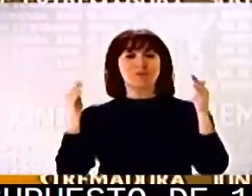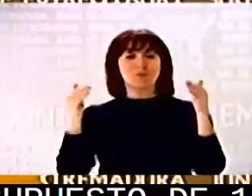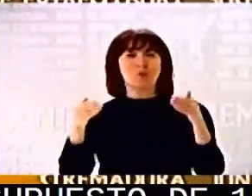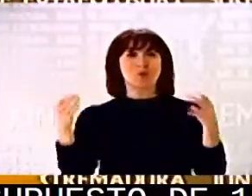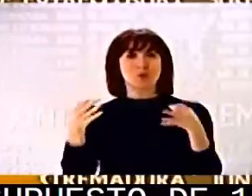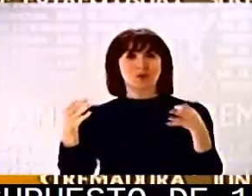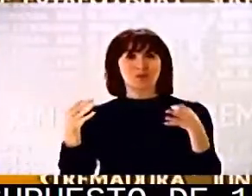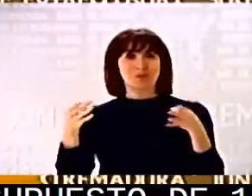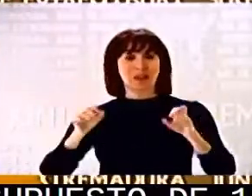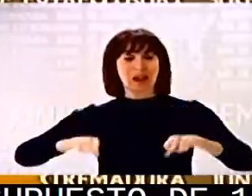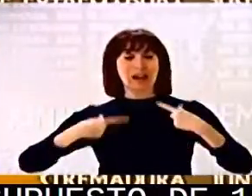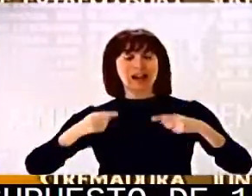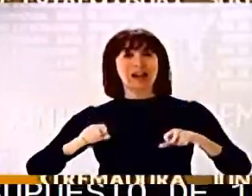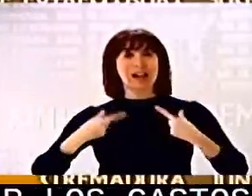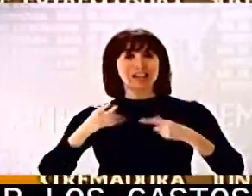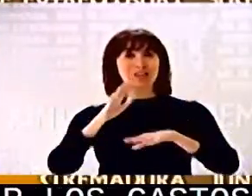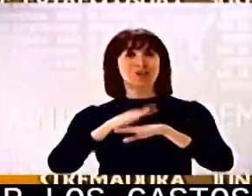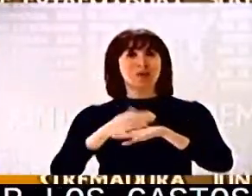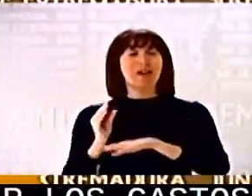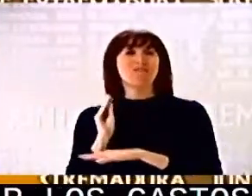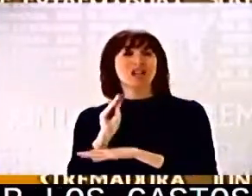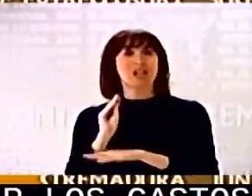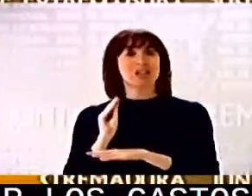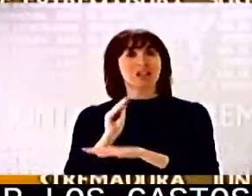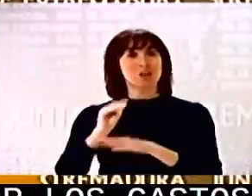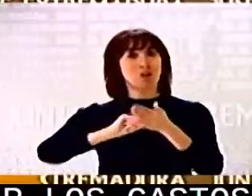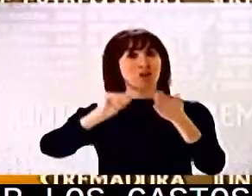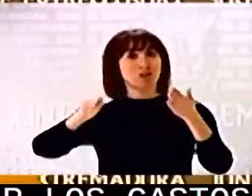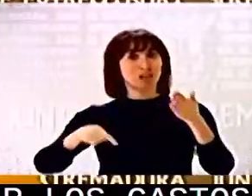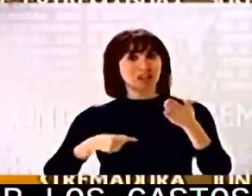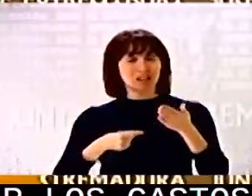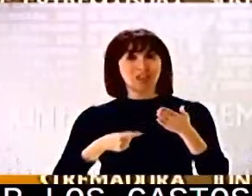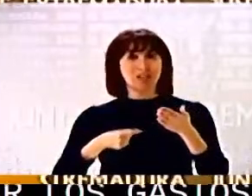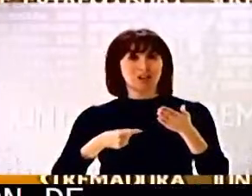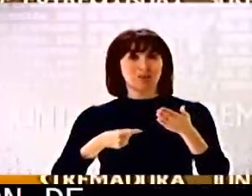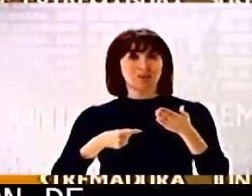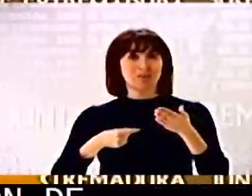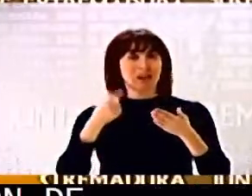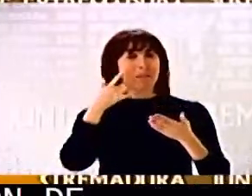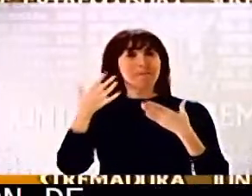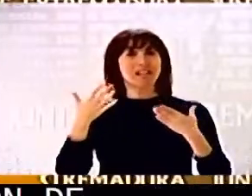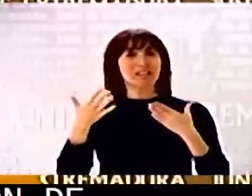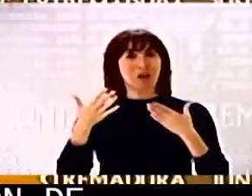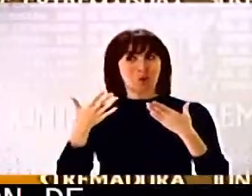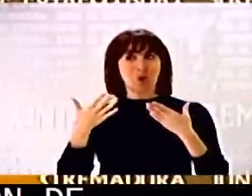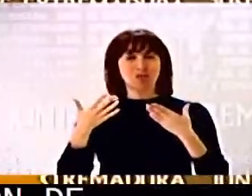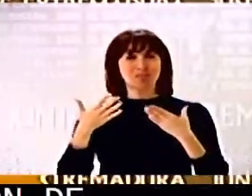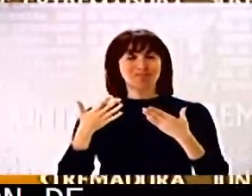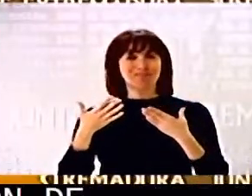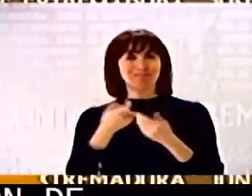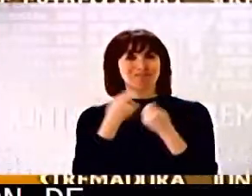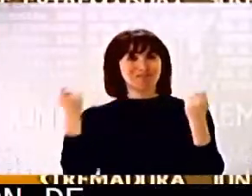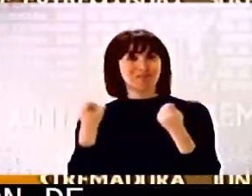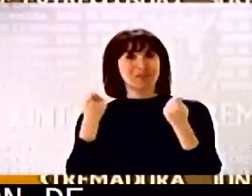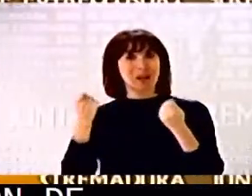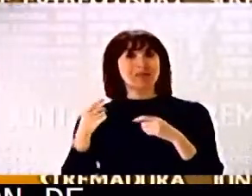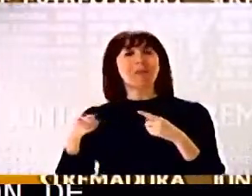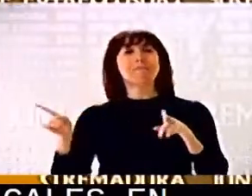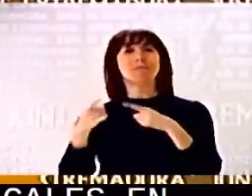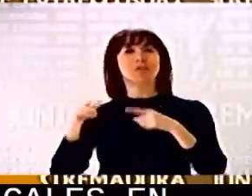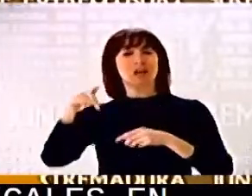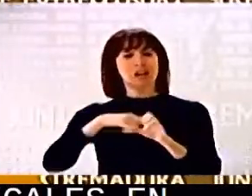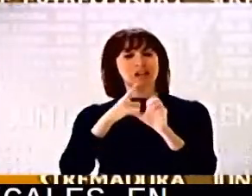a sufragar los gastos para la financiación de la contratación de espectáculos de artes escénicas y musicales en